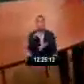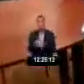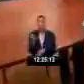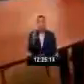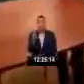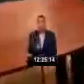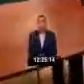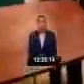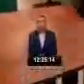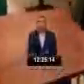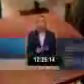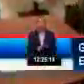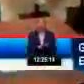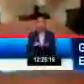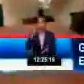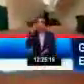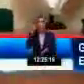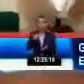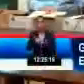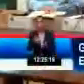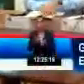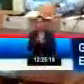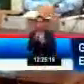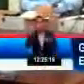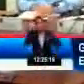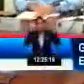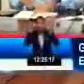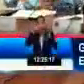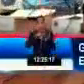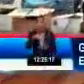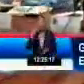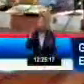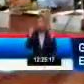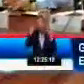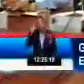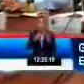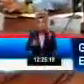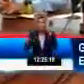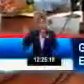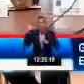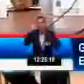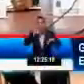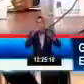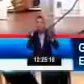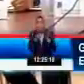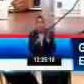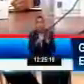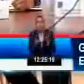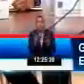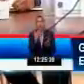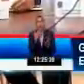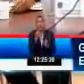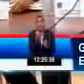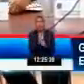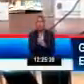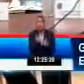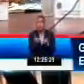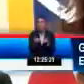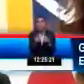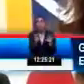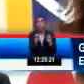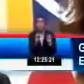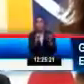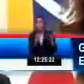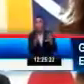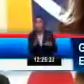de este viernes se reunirá el Gabinete de Seguridad Estratégica en Guayaquil para evaluar lo que pasó y cómo se actuó, pues